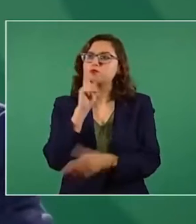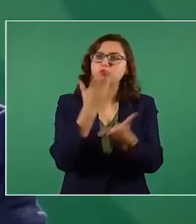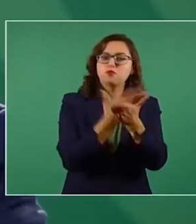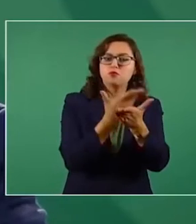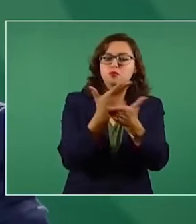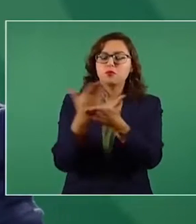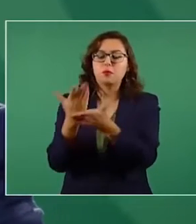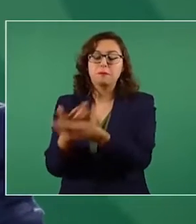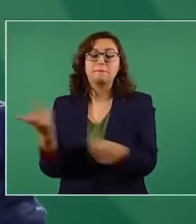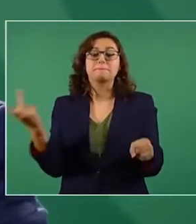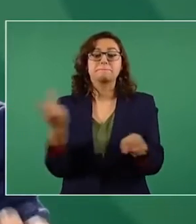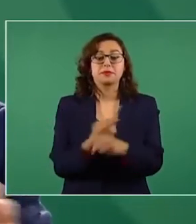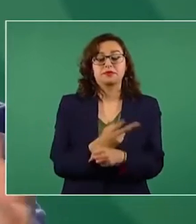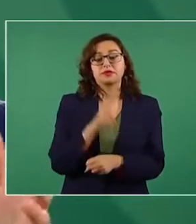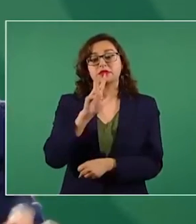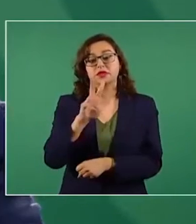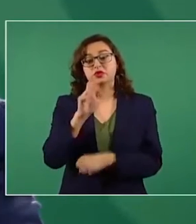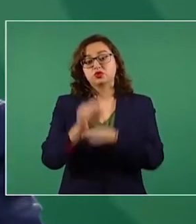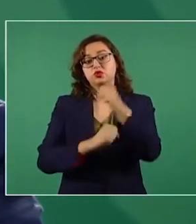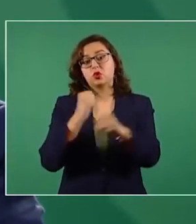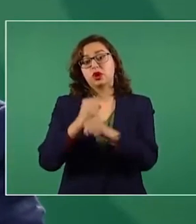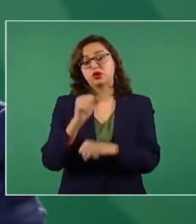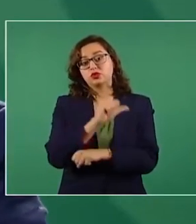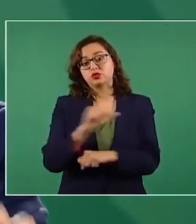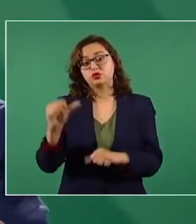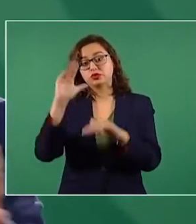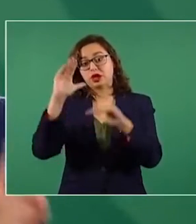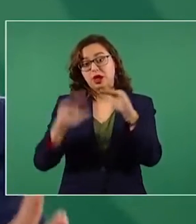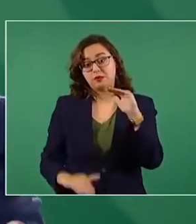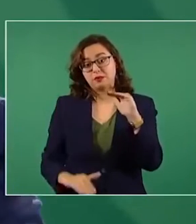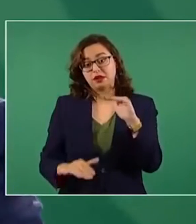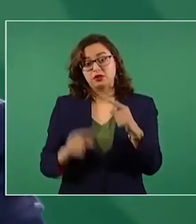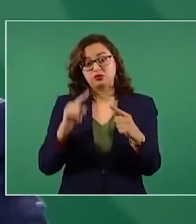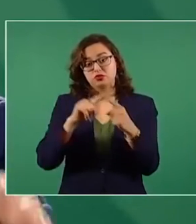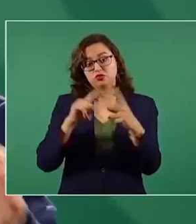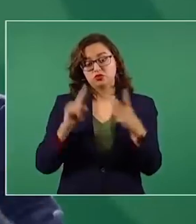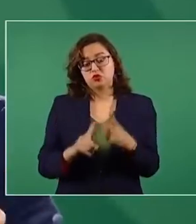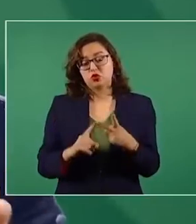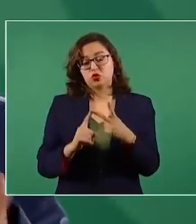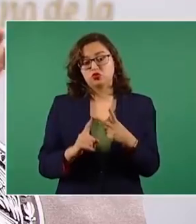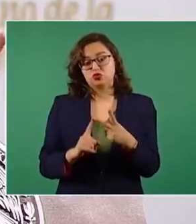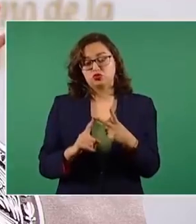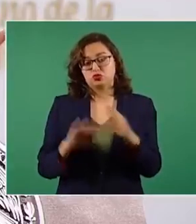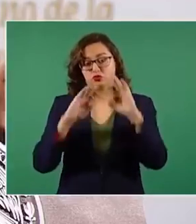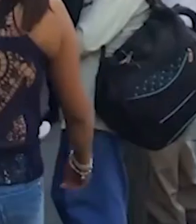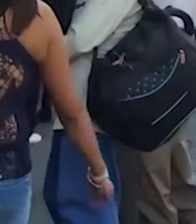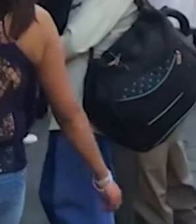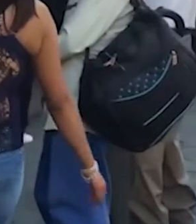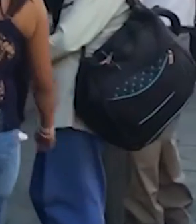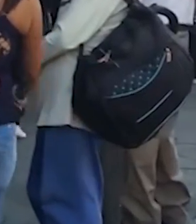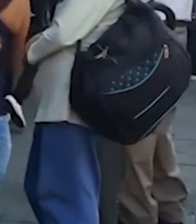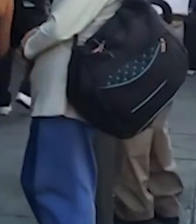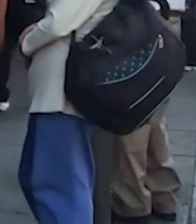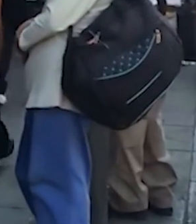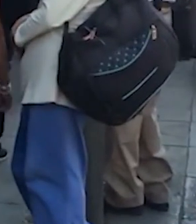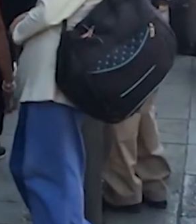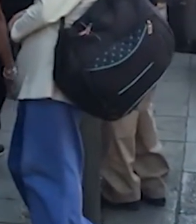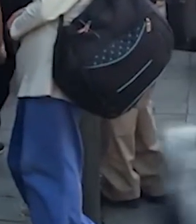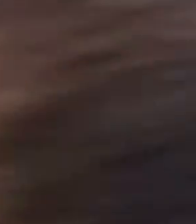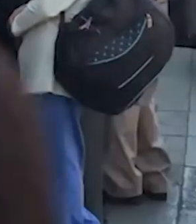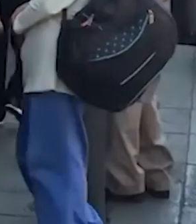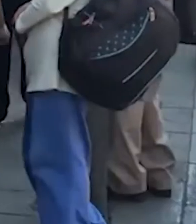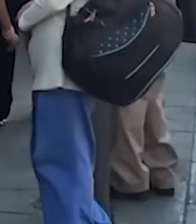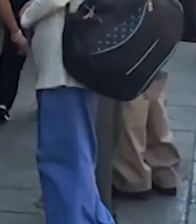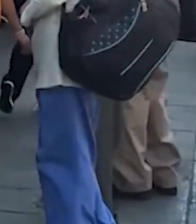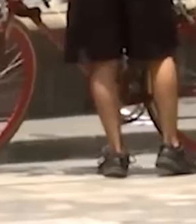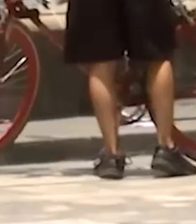Mientras Hugo López-Gatell, subsecretario de Prevención y Promoción de la Salud, afirmó que el riesgo de que se complique la enfermedad por coronavirus entre